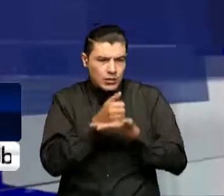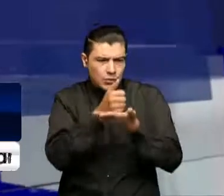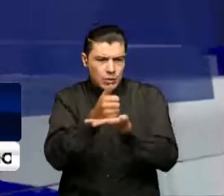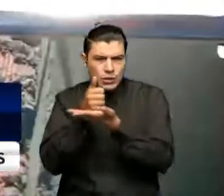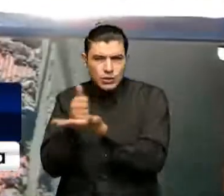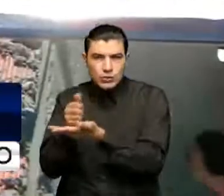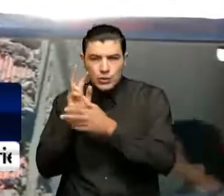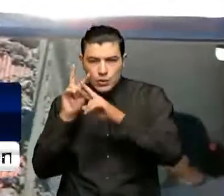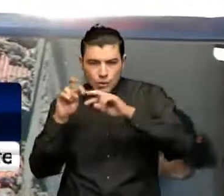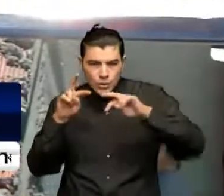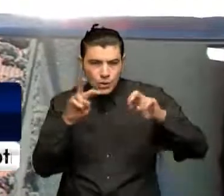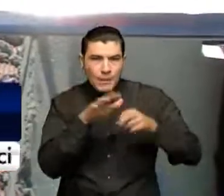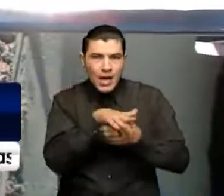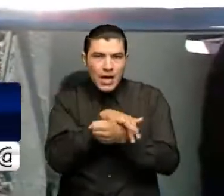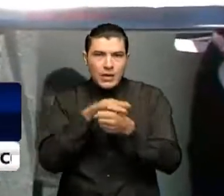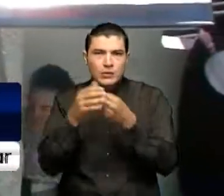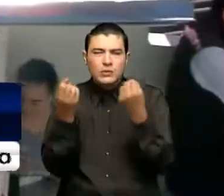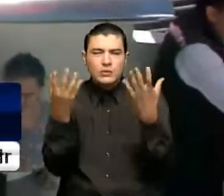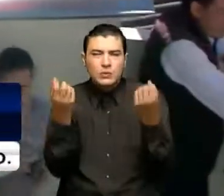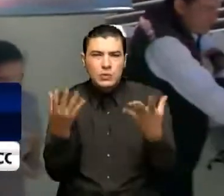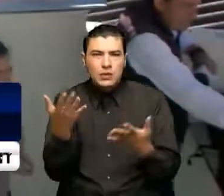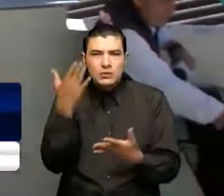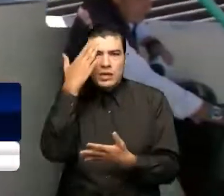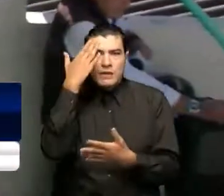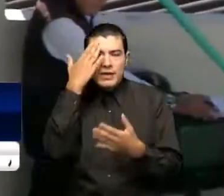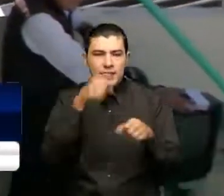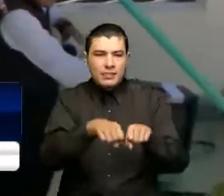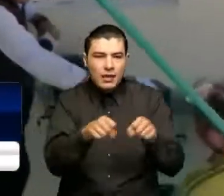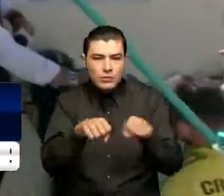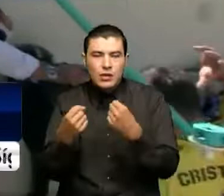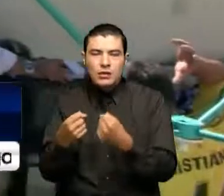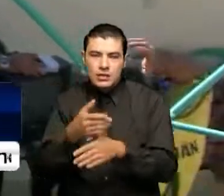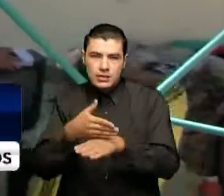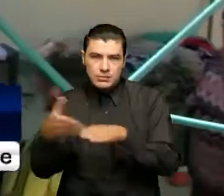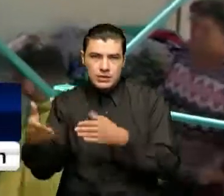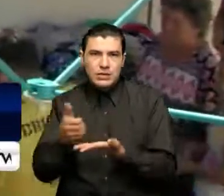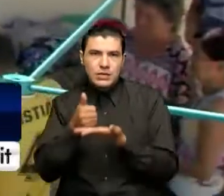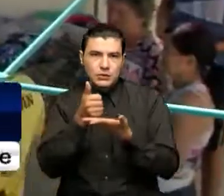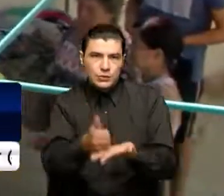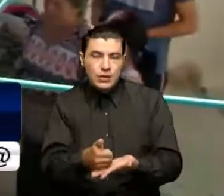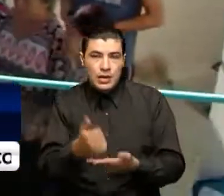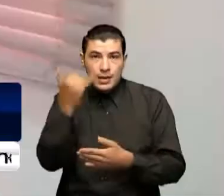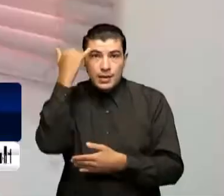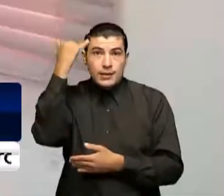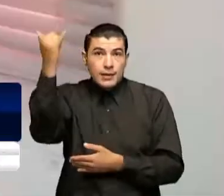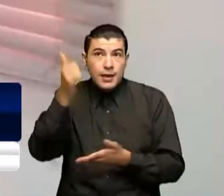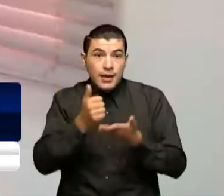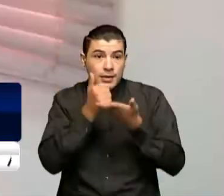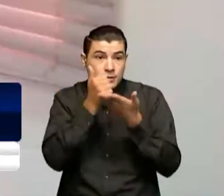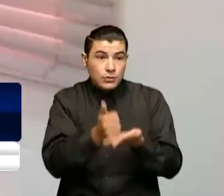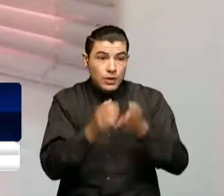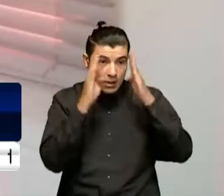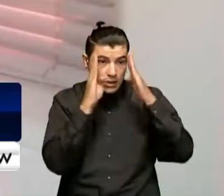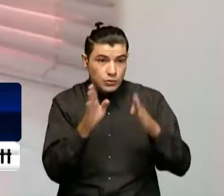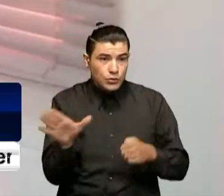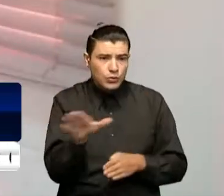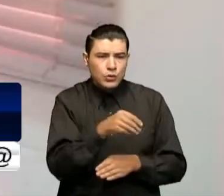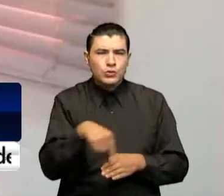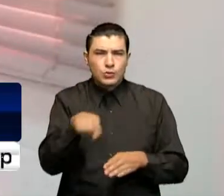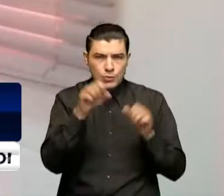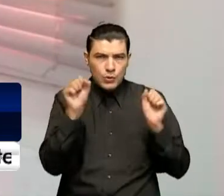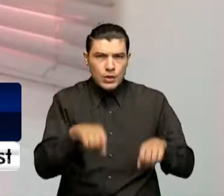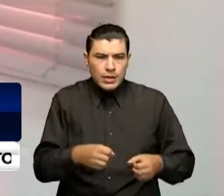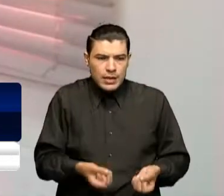para cuantificar los daños y socorrer a los damnificados la idea de atenderlas a todas en el menor tiempo posible y poder solucionar eso